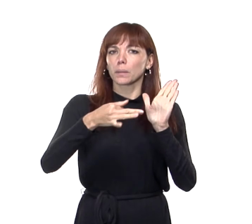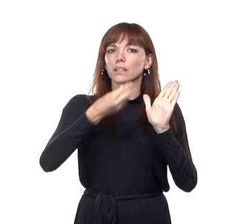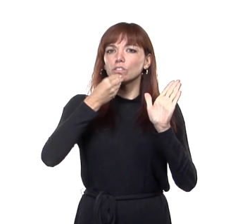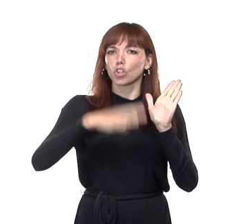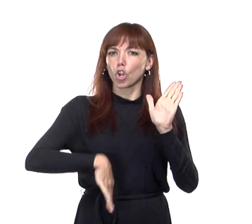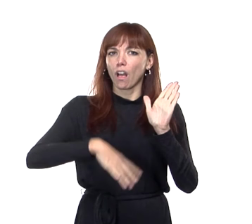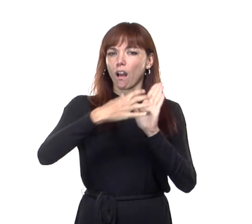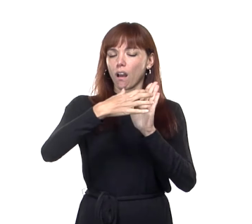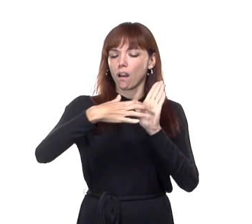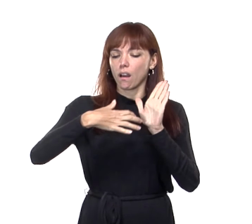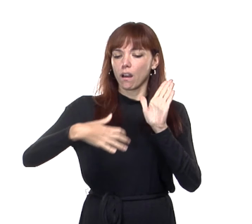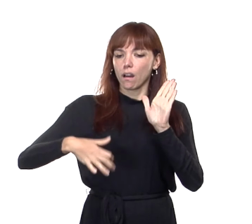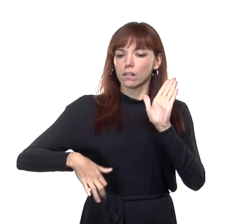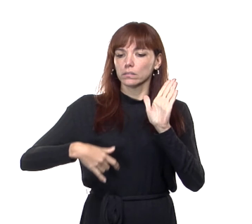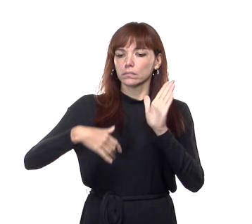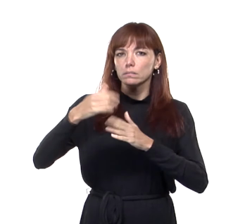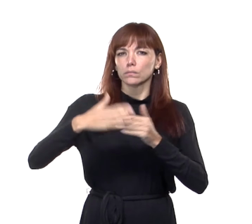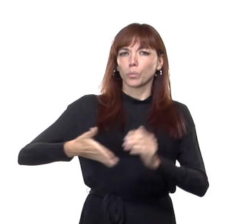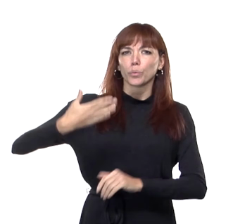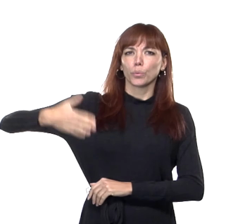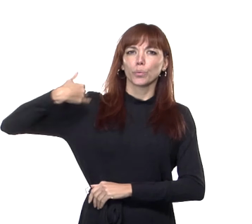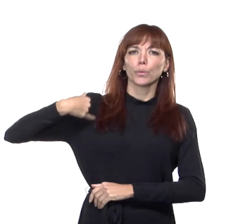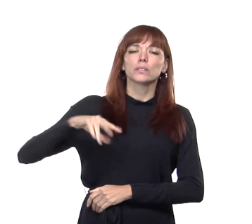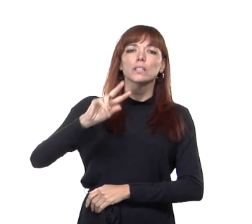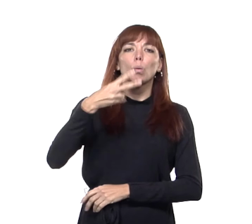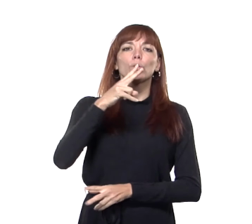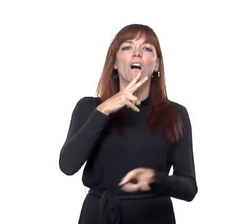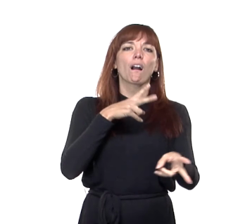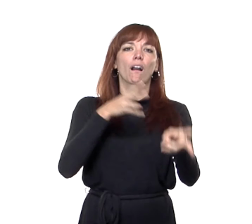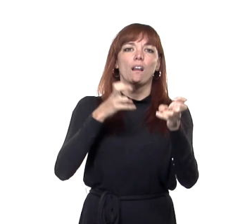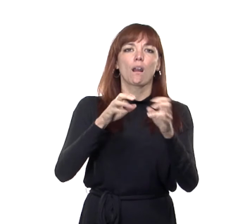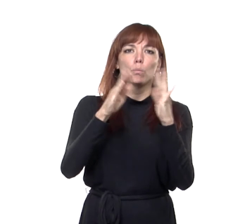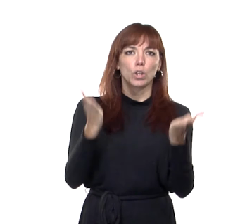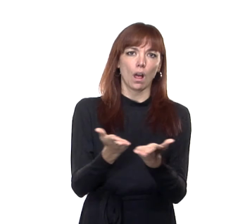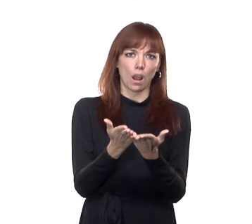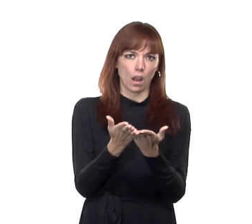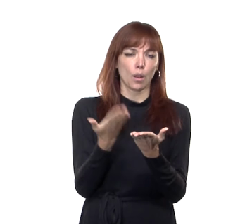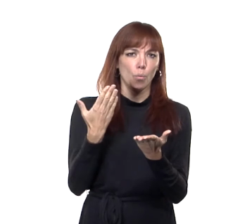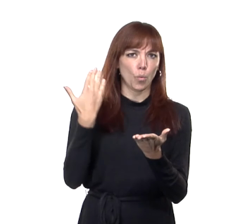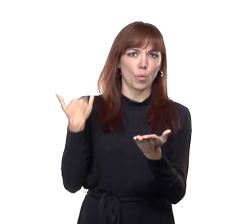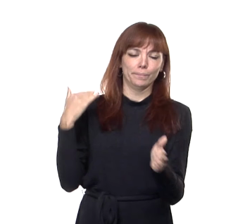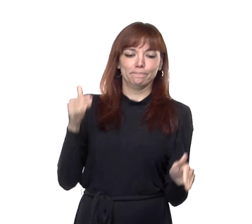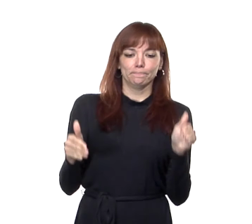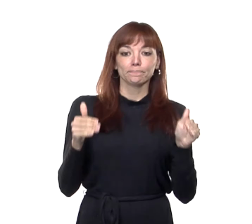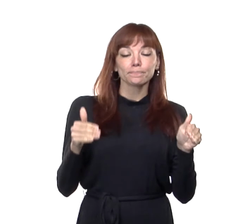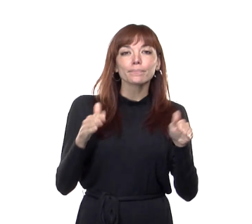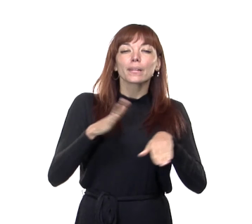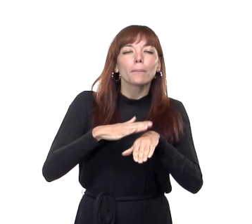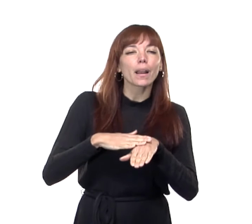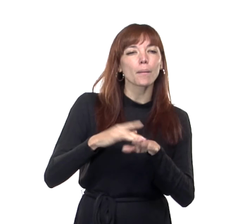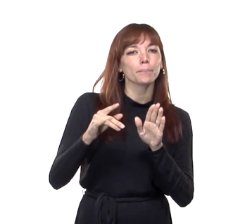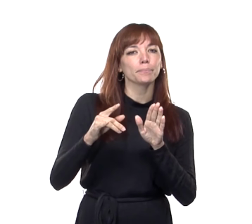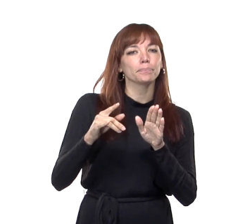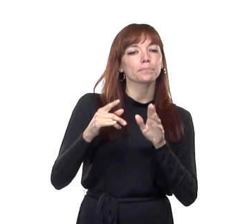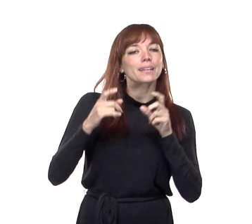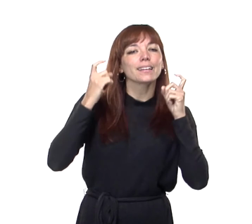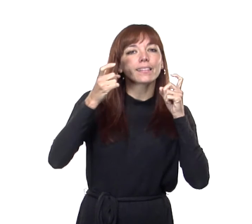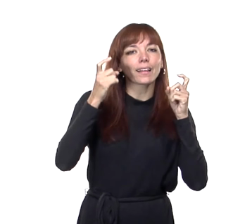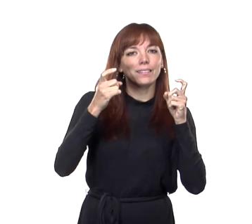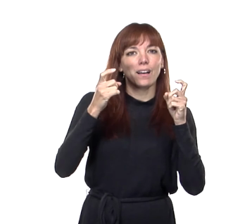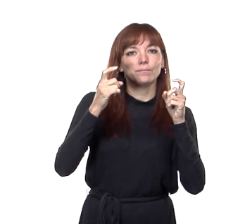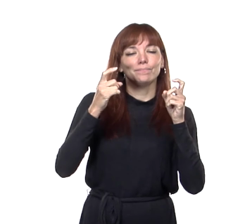de la segunda guerra mundial para de nuevo incluir un poco más de perspectiva amplia en